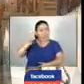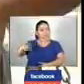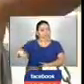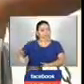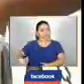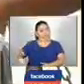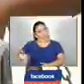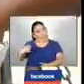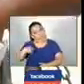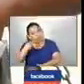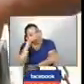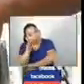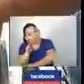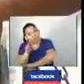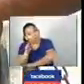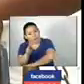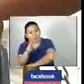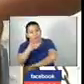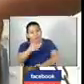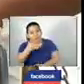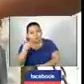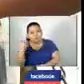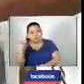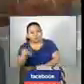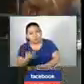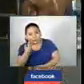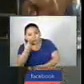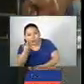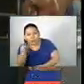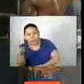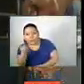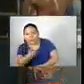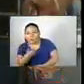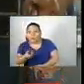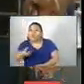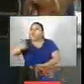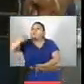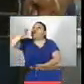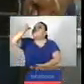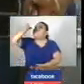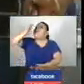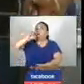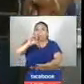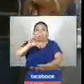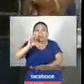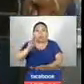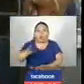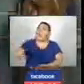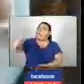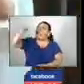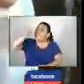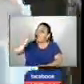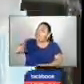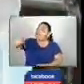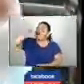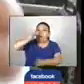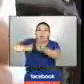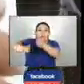pero mientras estuve aquí, en serio, vi personas que se tomaron hasta tres vasos con